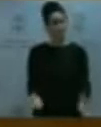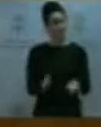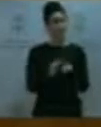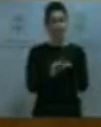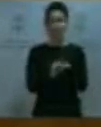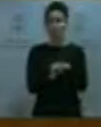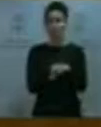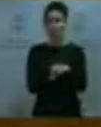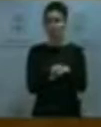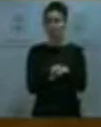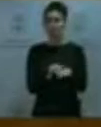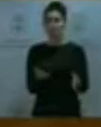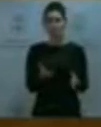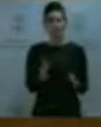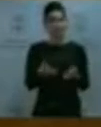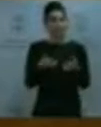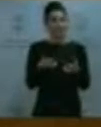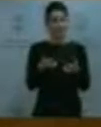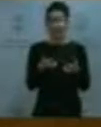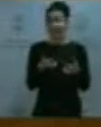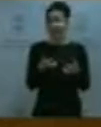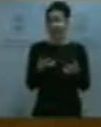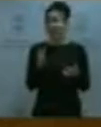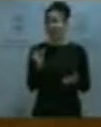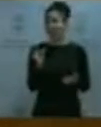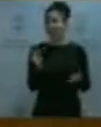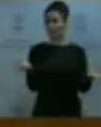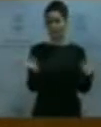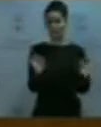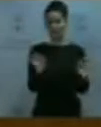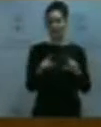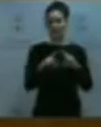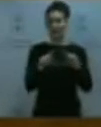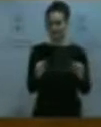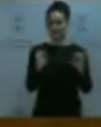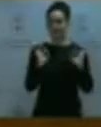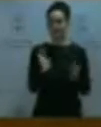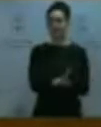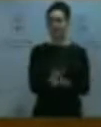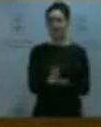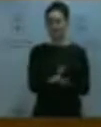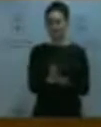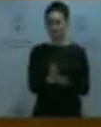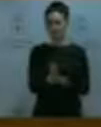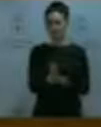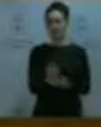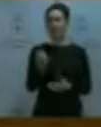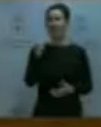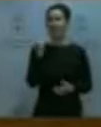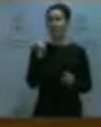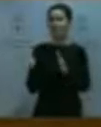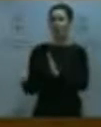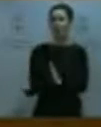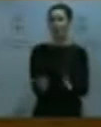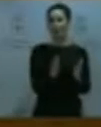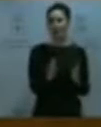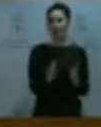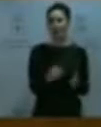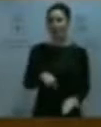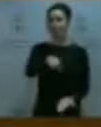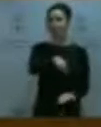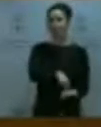beneficios a Asturias dentro de la transición energética y ordenada que nos exige Europa, pero ese